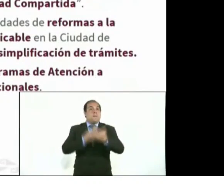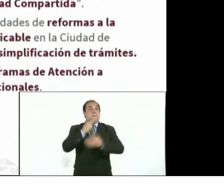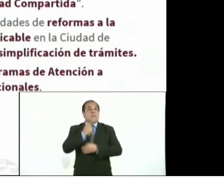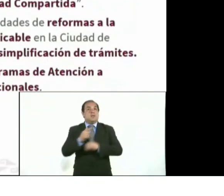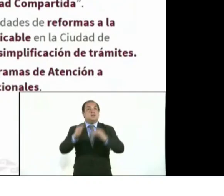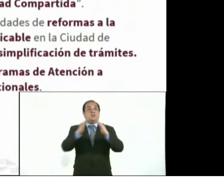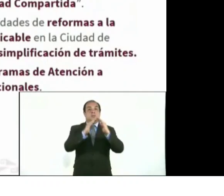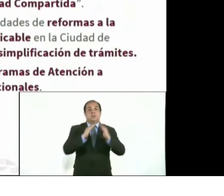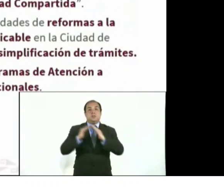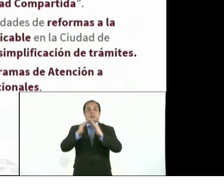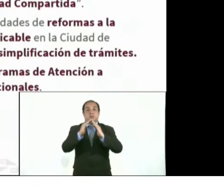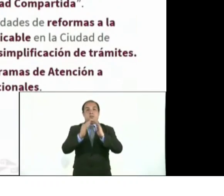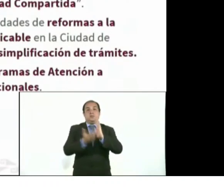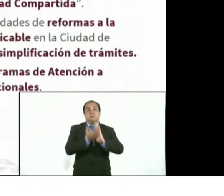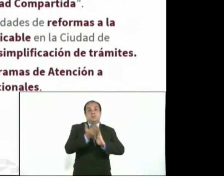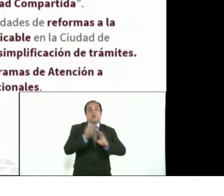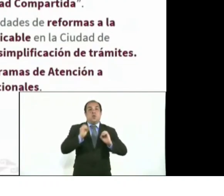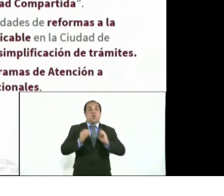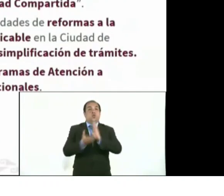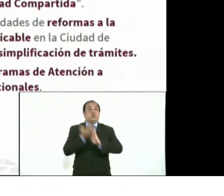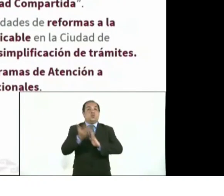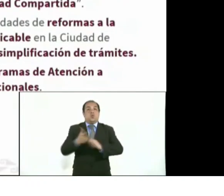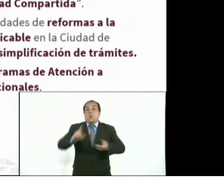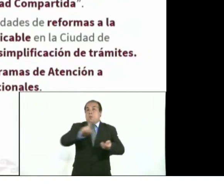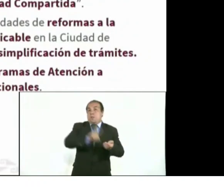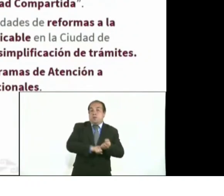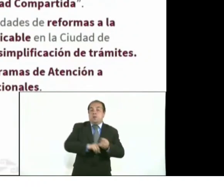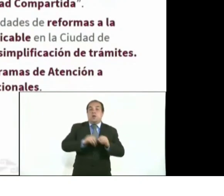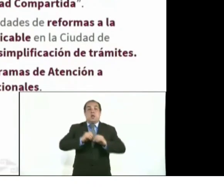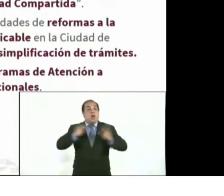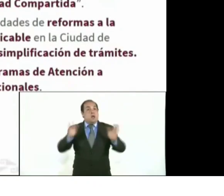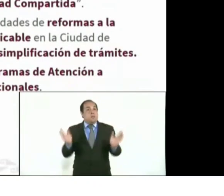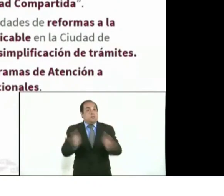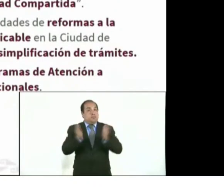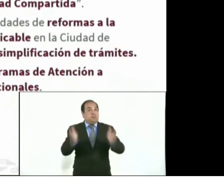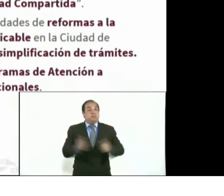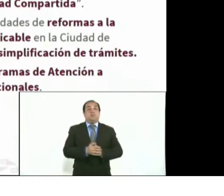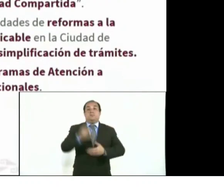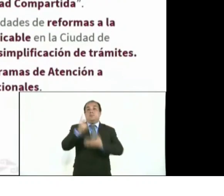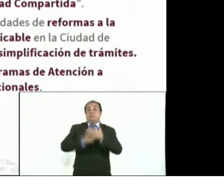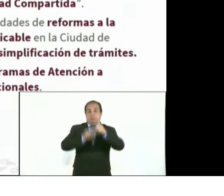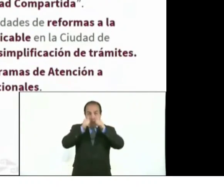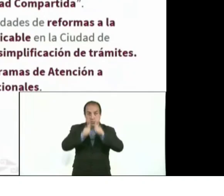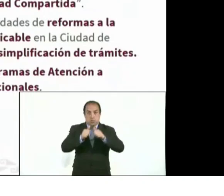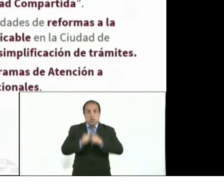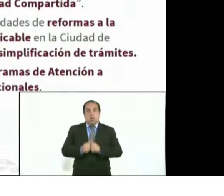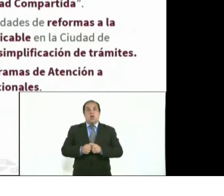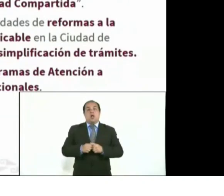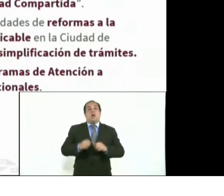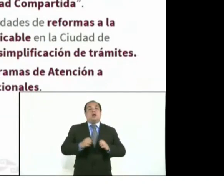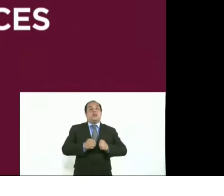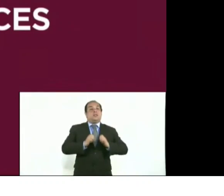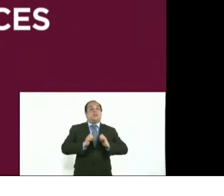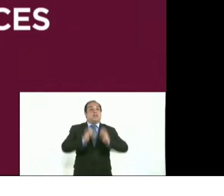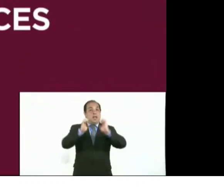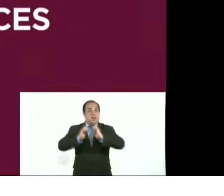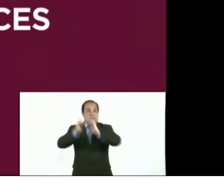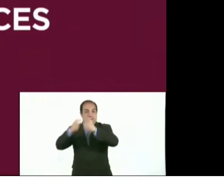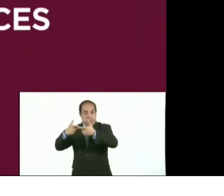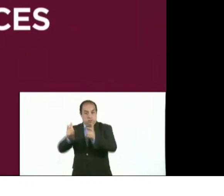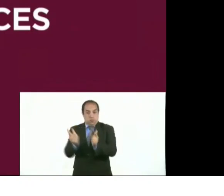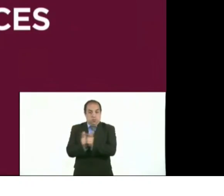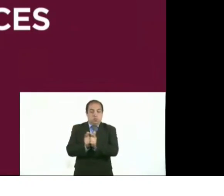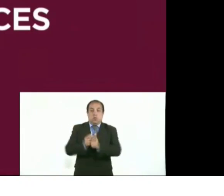de vivienda y autoconstrucción y el impulso a los programas de atención a unidades habitacionales.